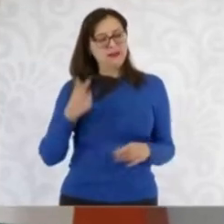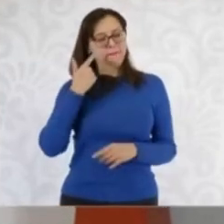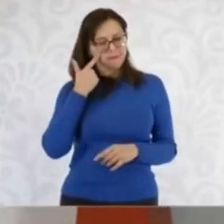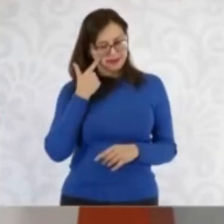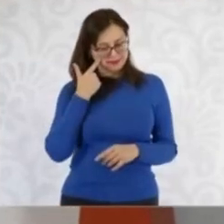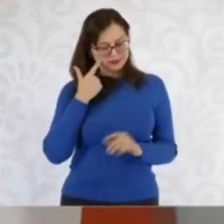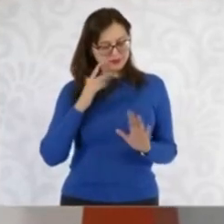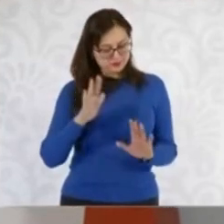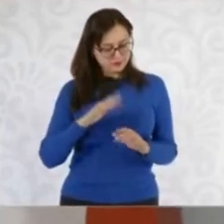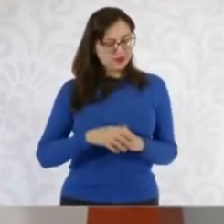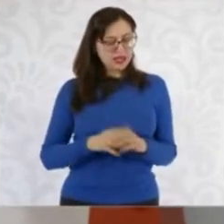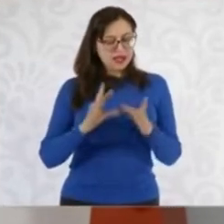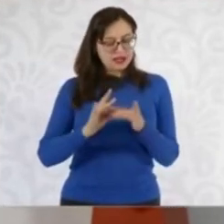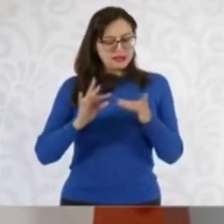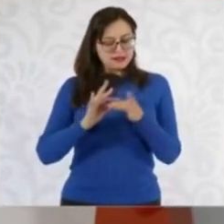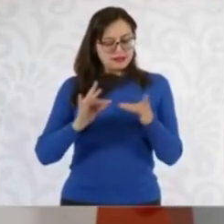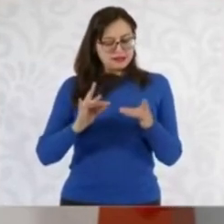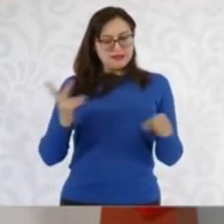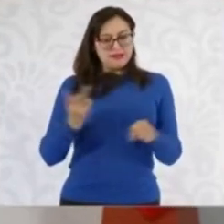visión cultural.